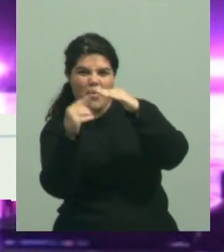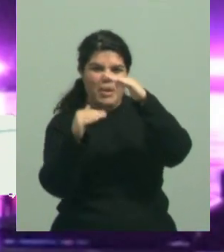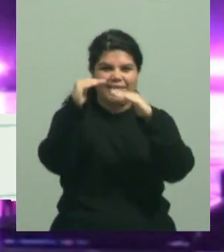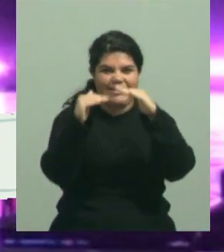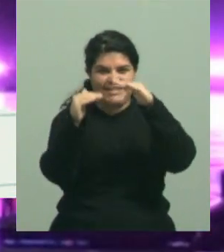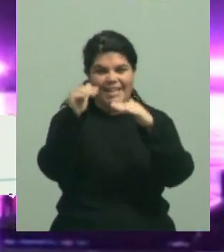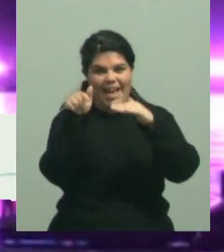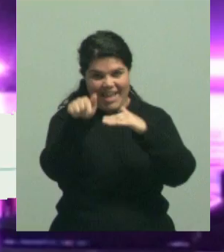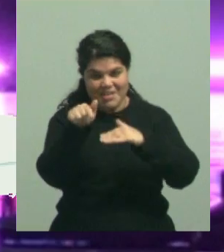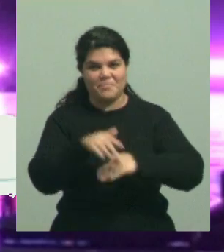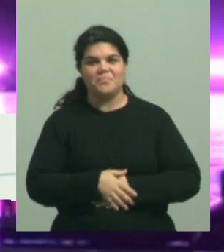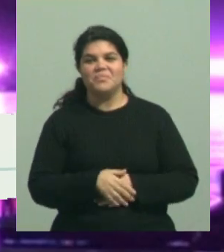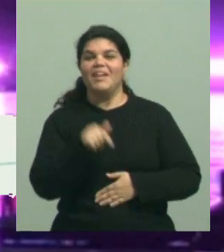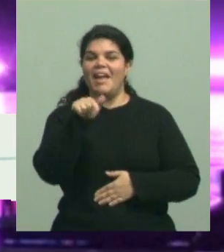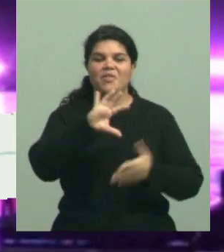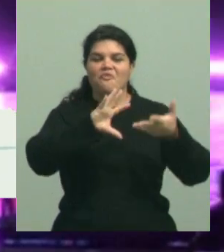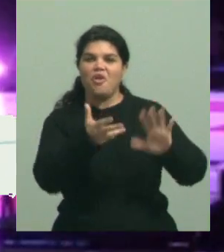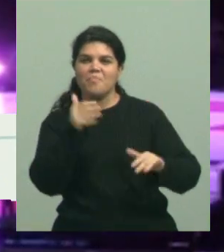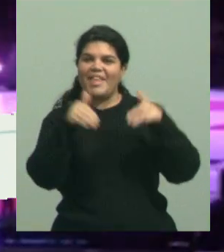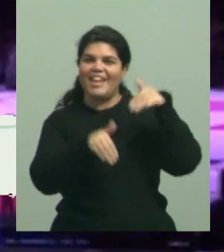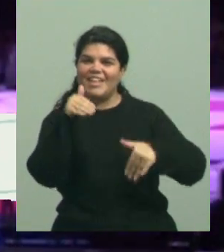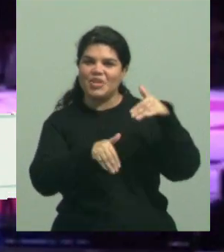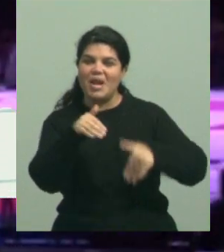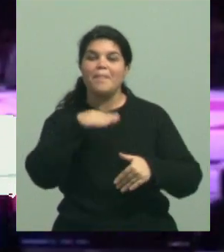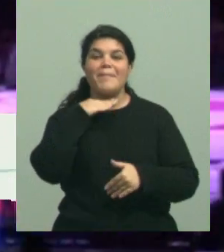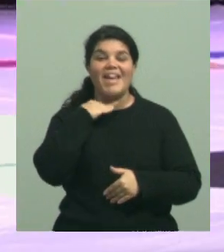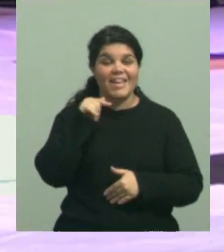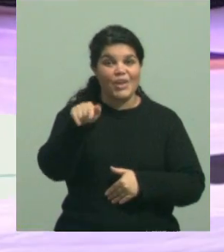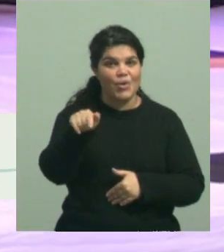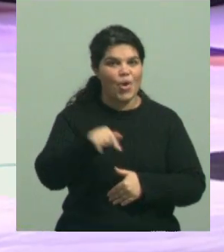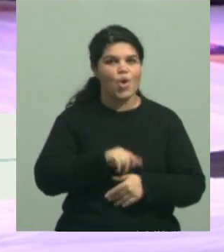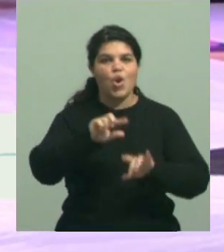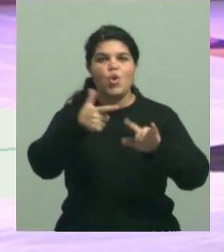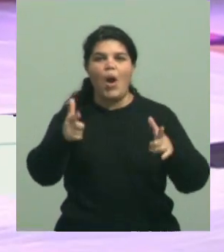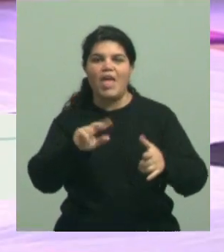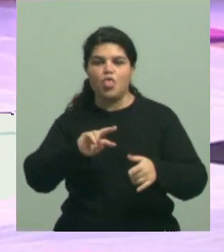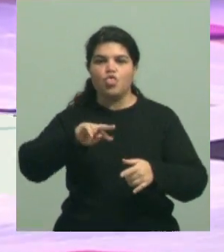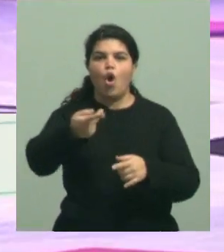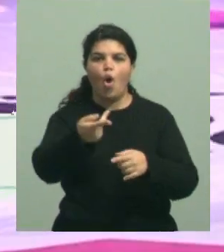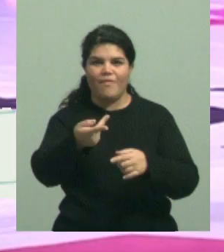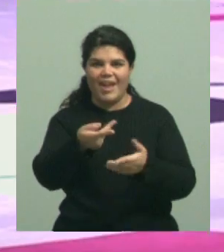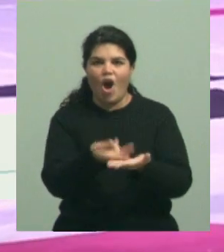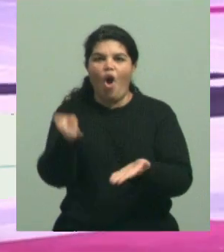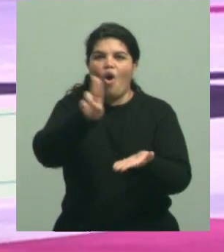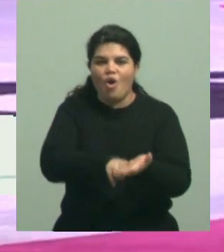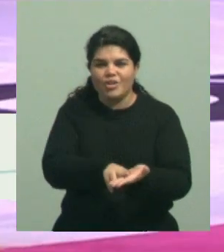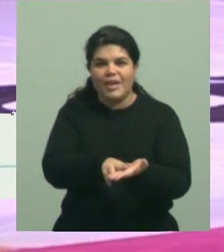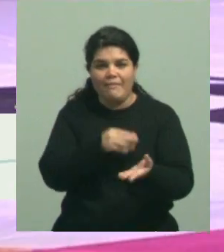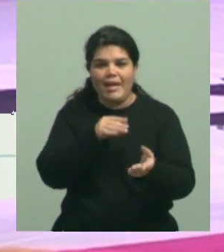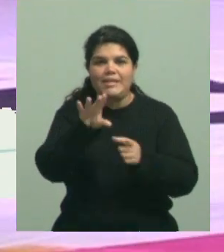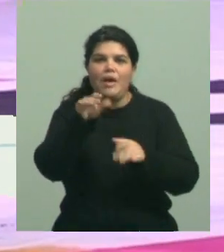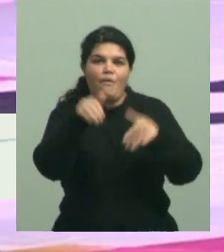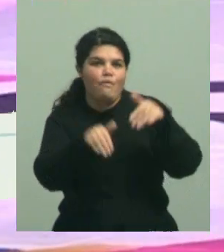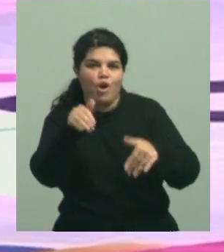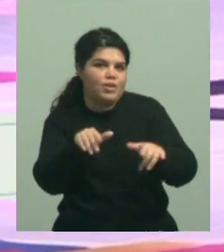electoral mexicano, que a diferencia del nuestro no tiene segunda vuelta, y te lo definen la